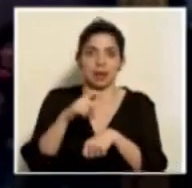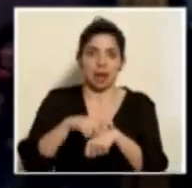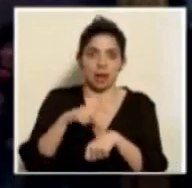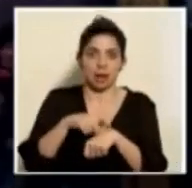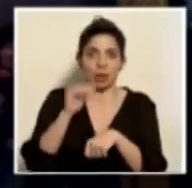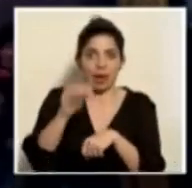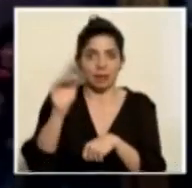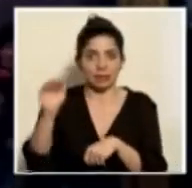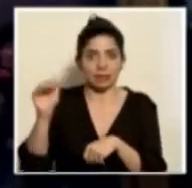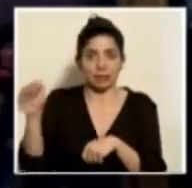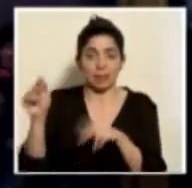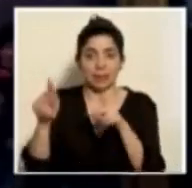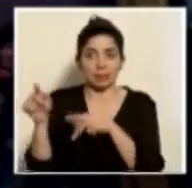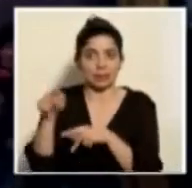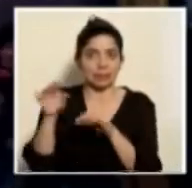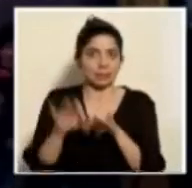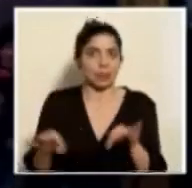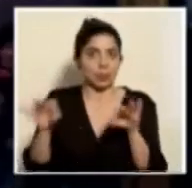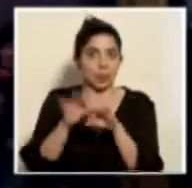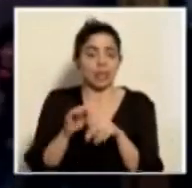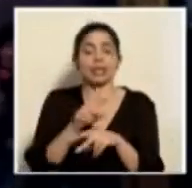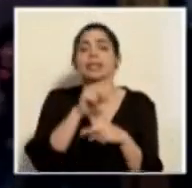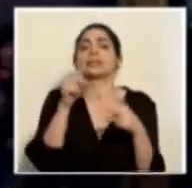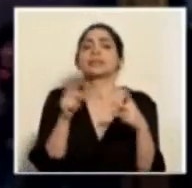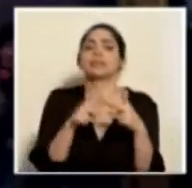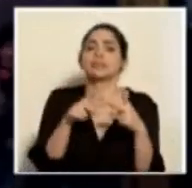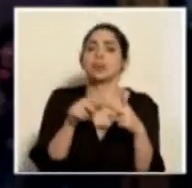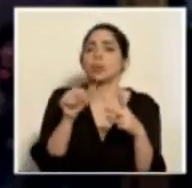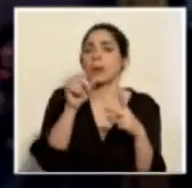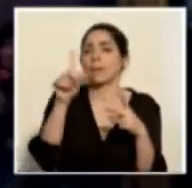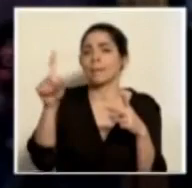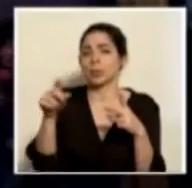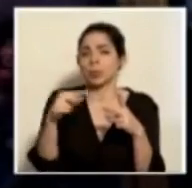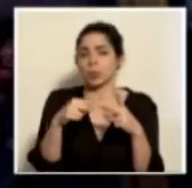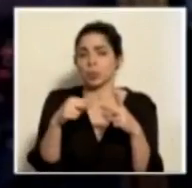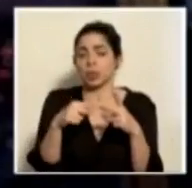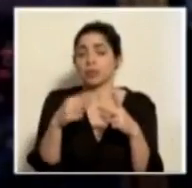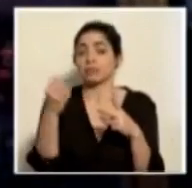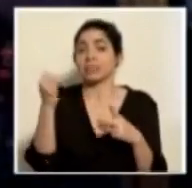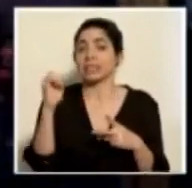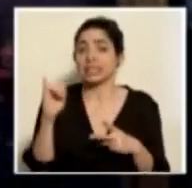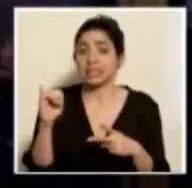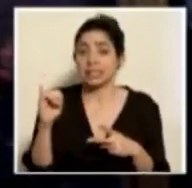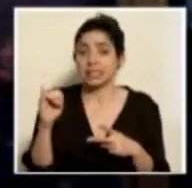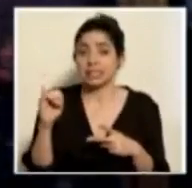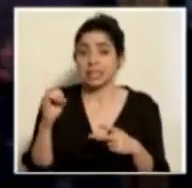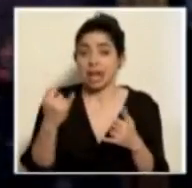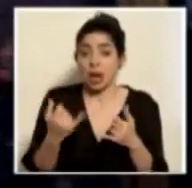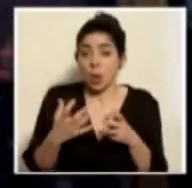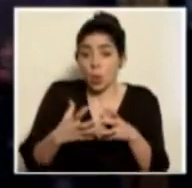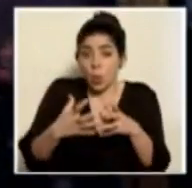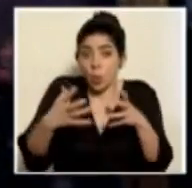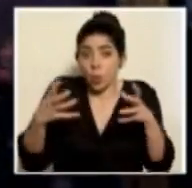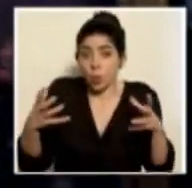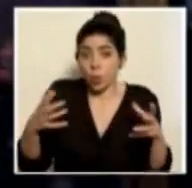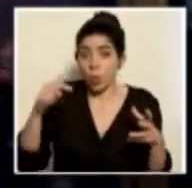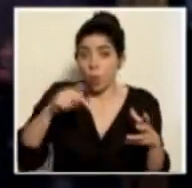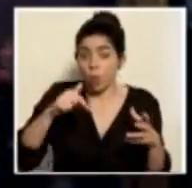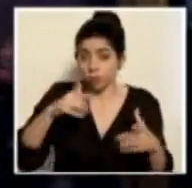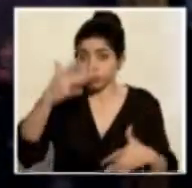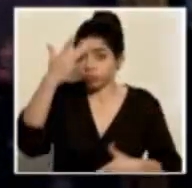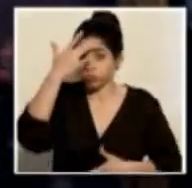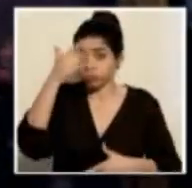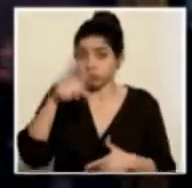lo importante. Y también una consulta adicional, si este incremento que vemos hoy